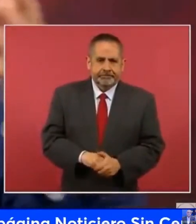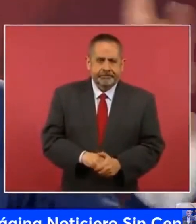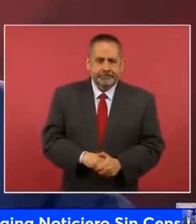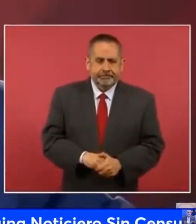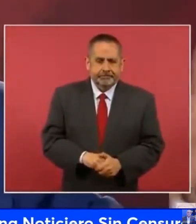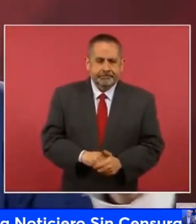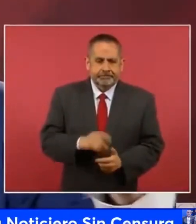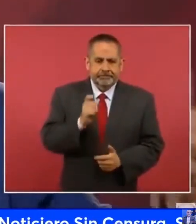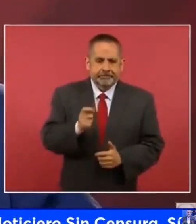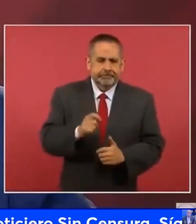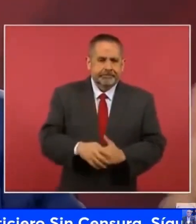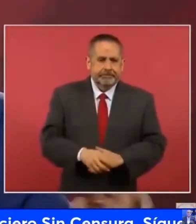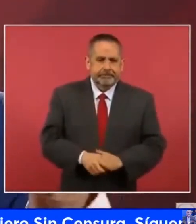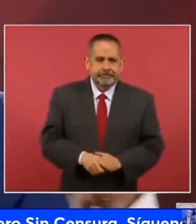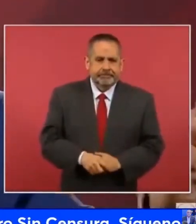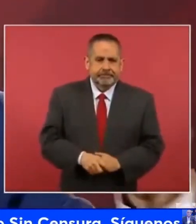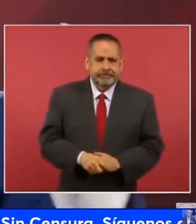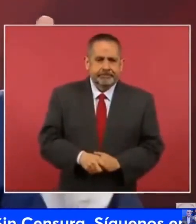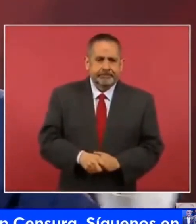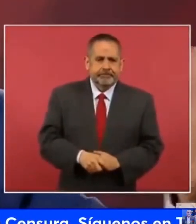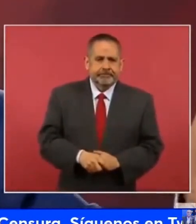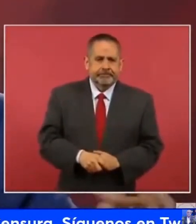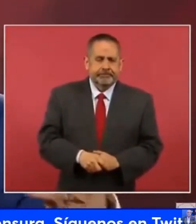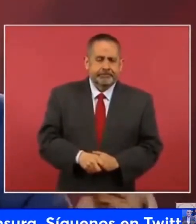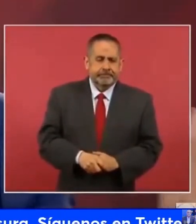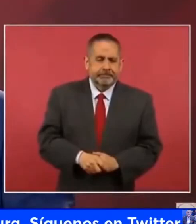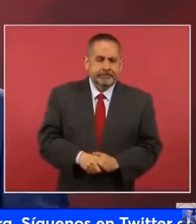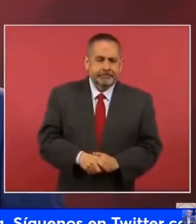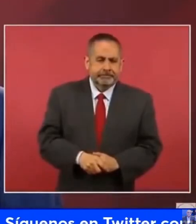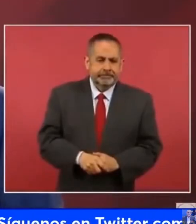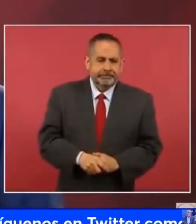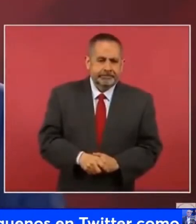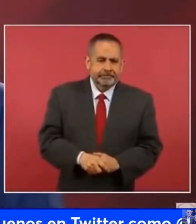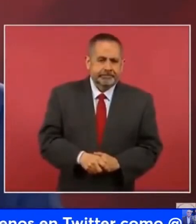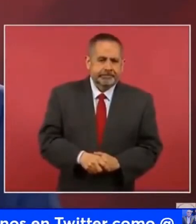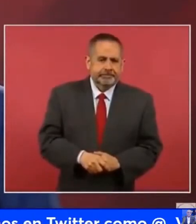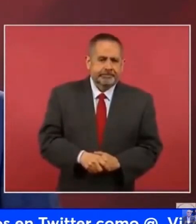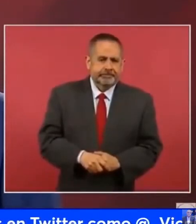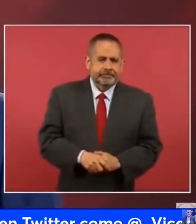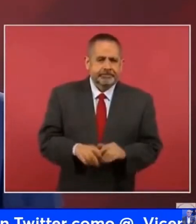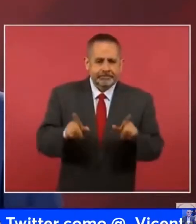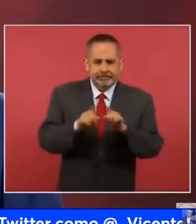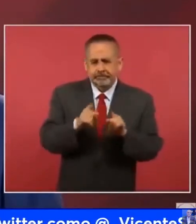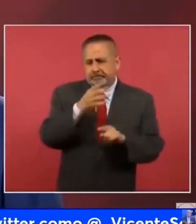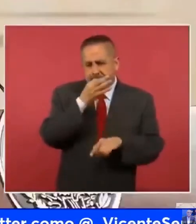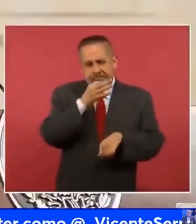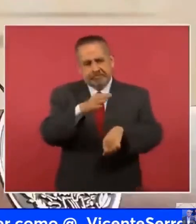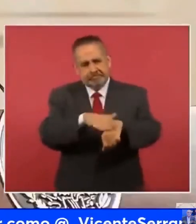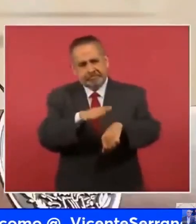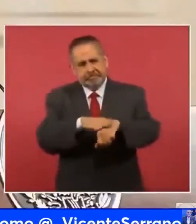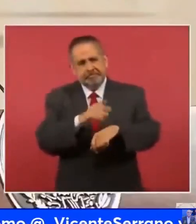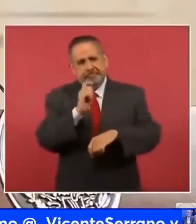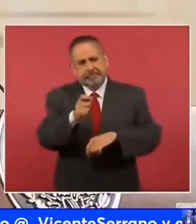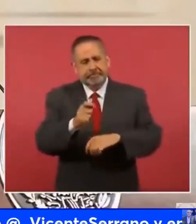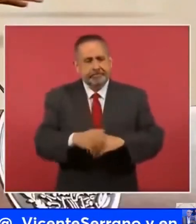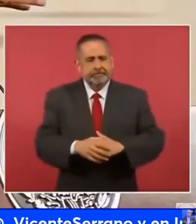Nada más le voy a decir algo.